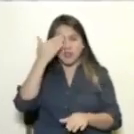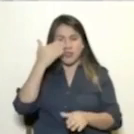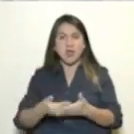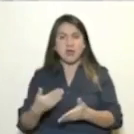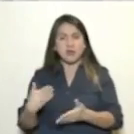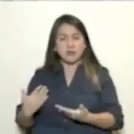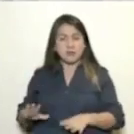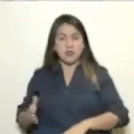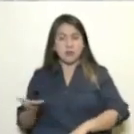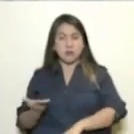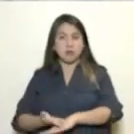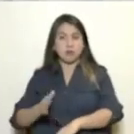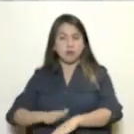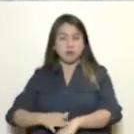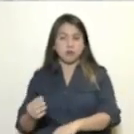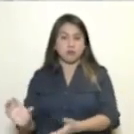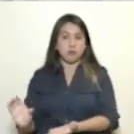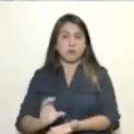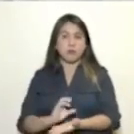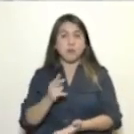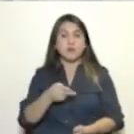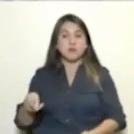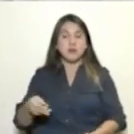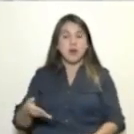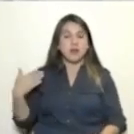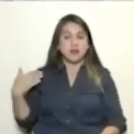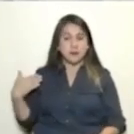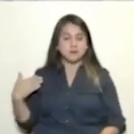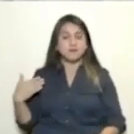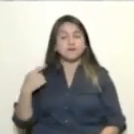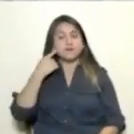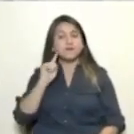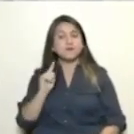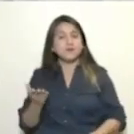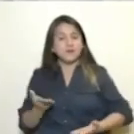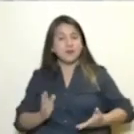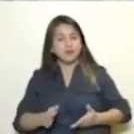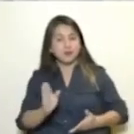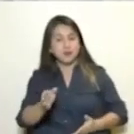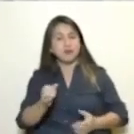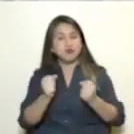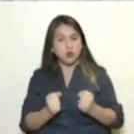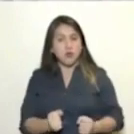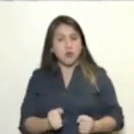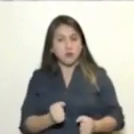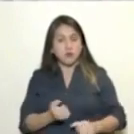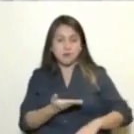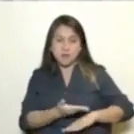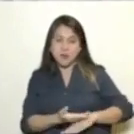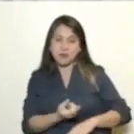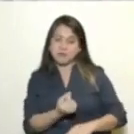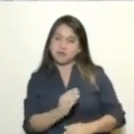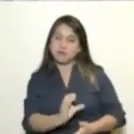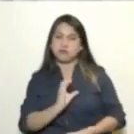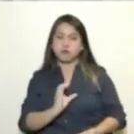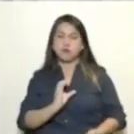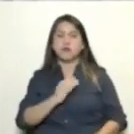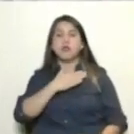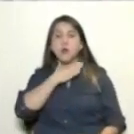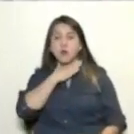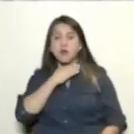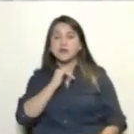¿verdad? Pero de 2 semanas atrás. Pero eso quiere decir que todavía tenemos espacio, si lo hacemos